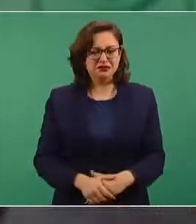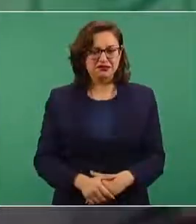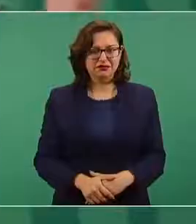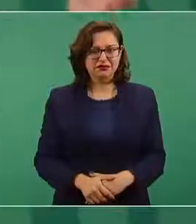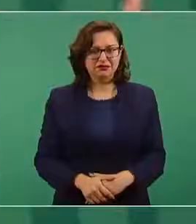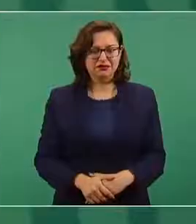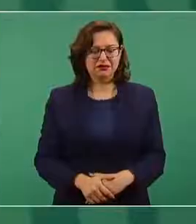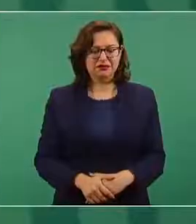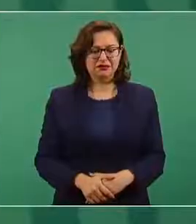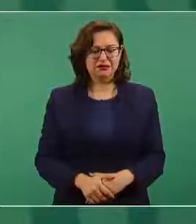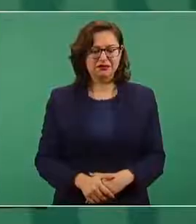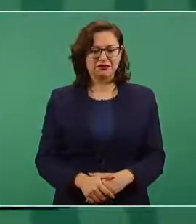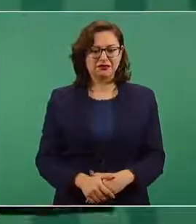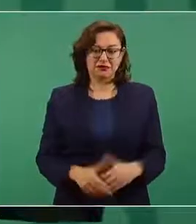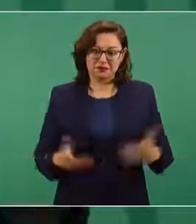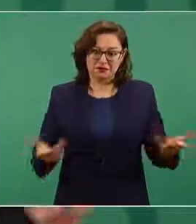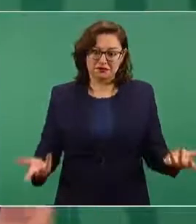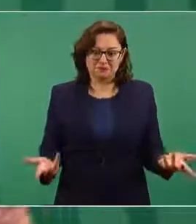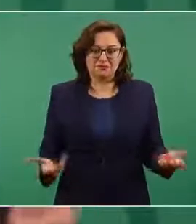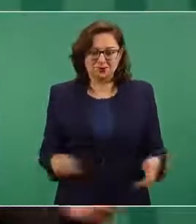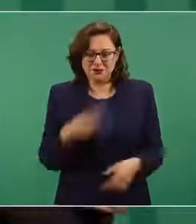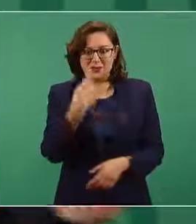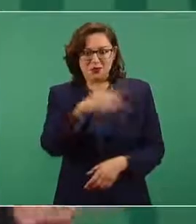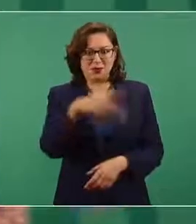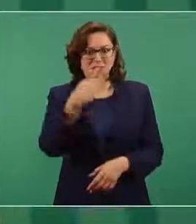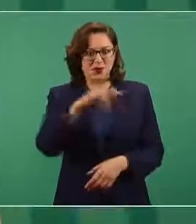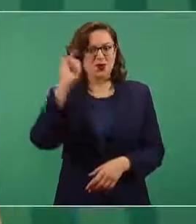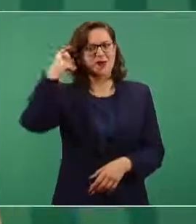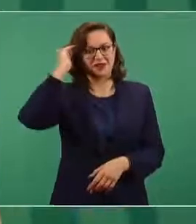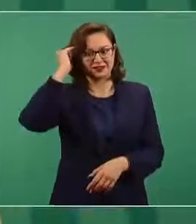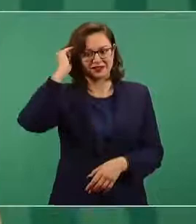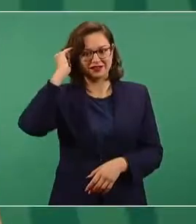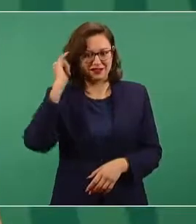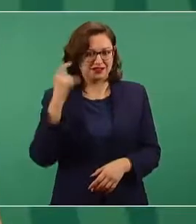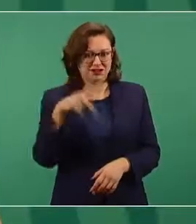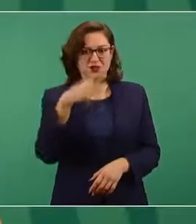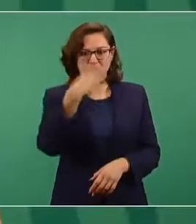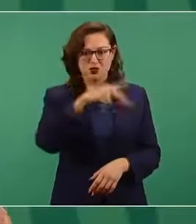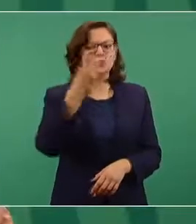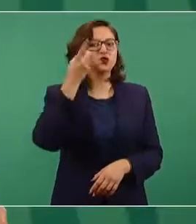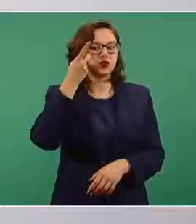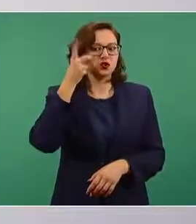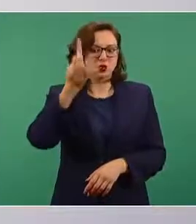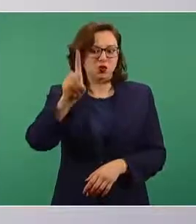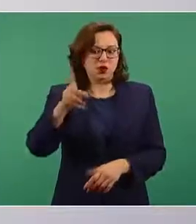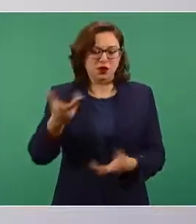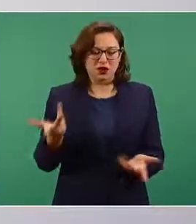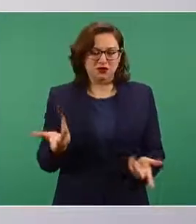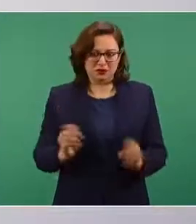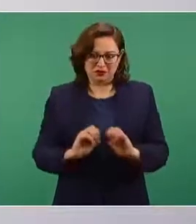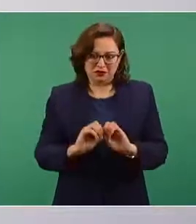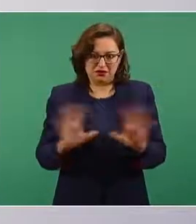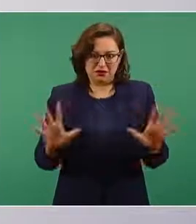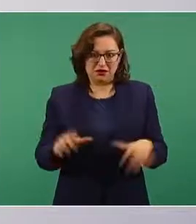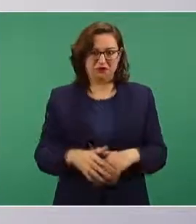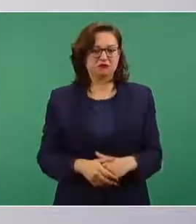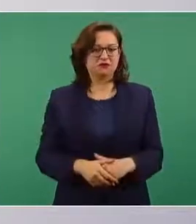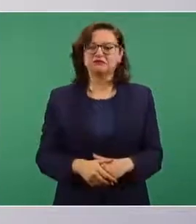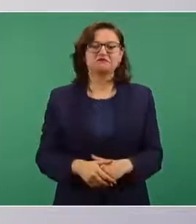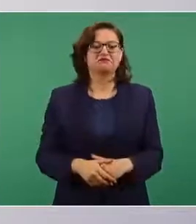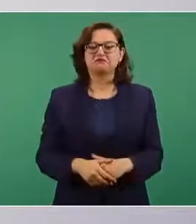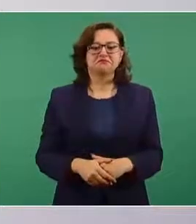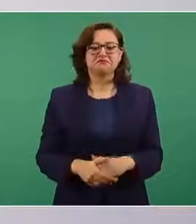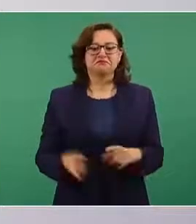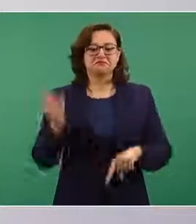Pues de los pueblos originarios. ¿Qué hicieron? Les arrebataron